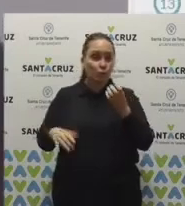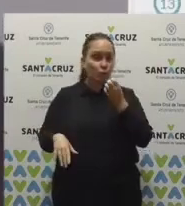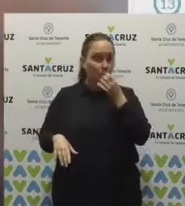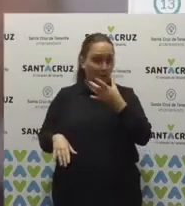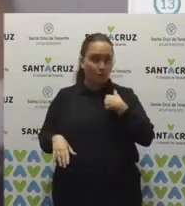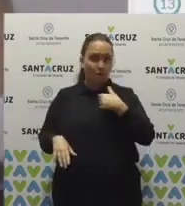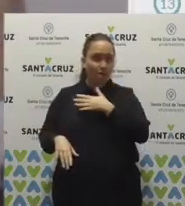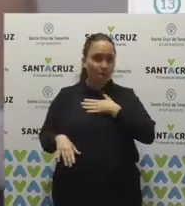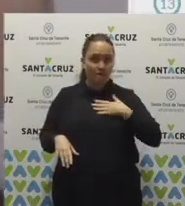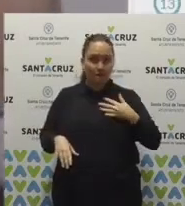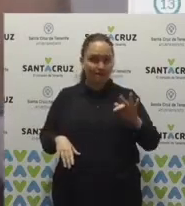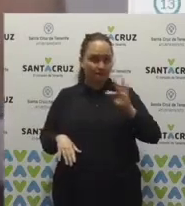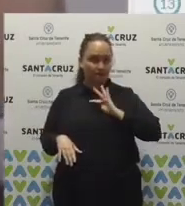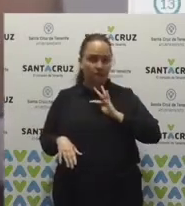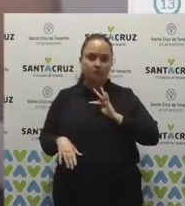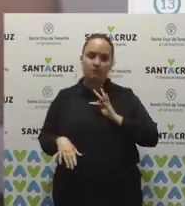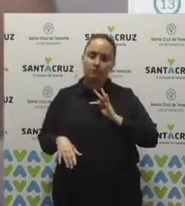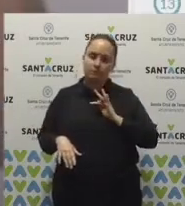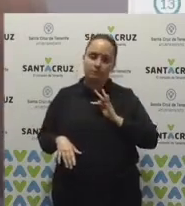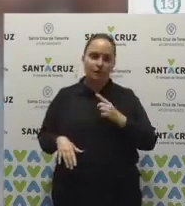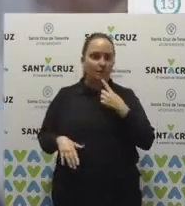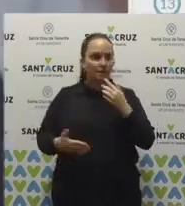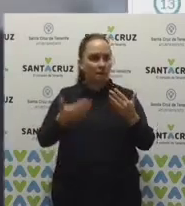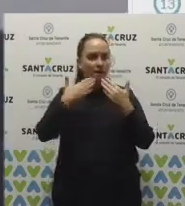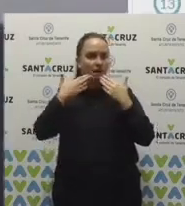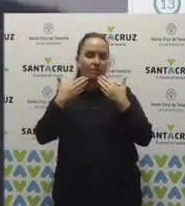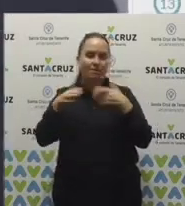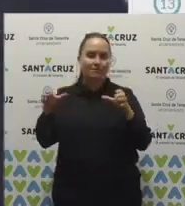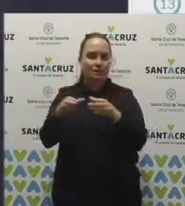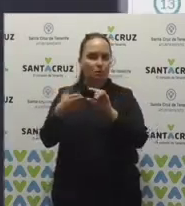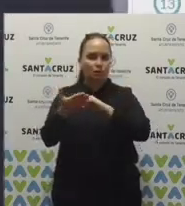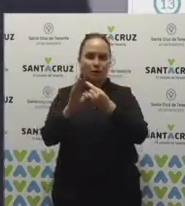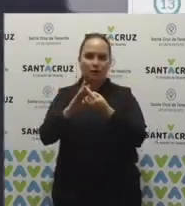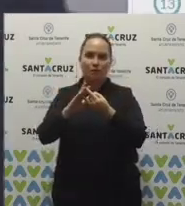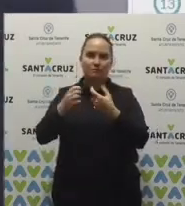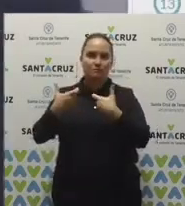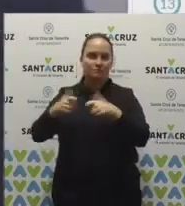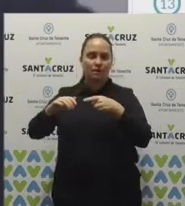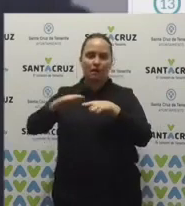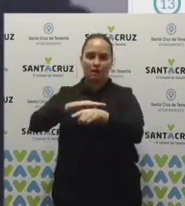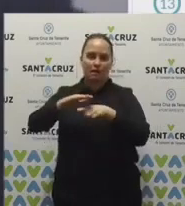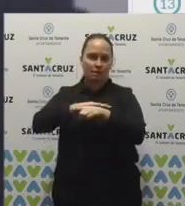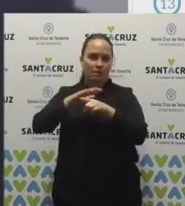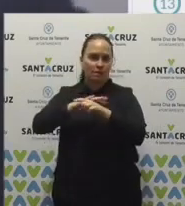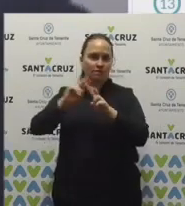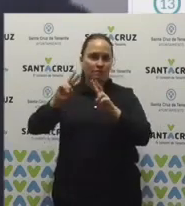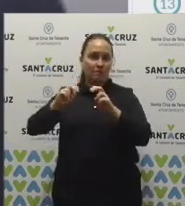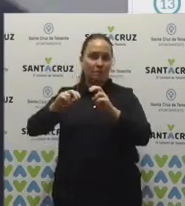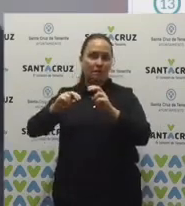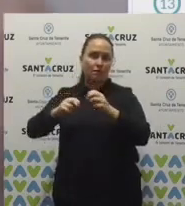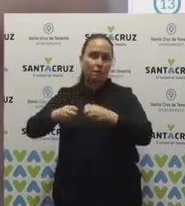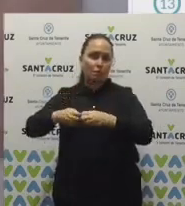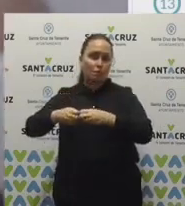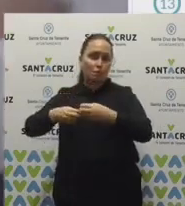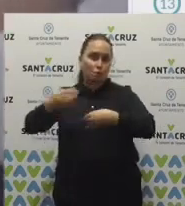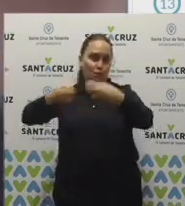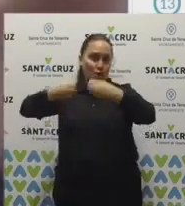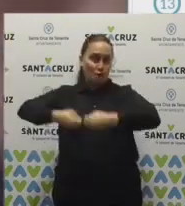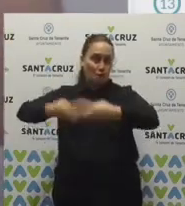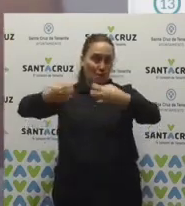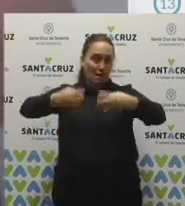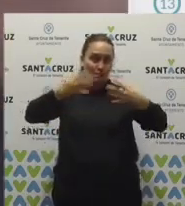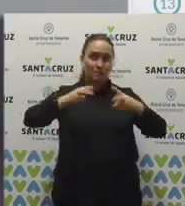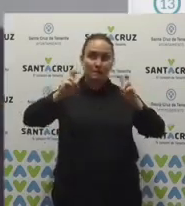intervenir para agradecer el estupendo trabajo del equipo técnico de la gerencia urbanismo conectará con esta ordenanza porque además es una ordenanza